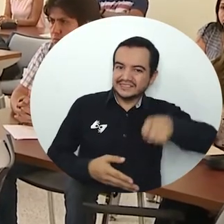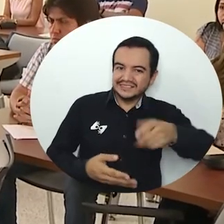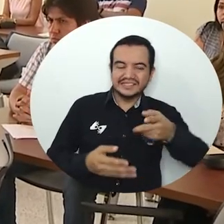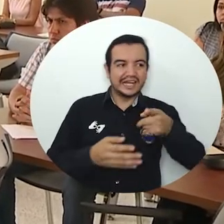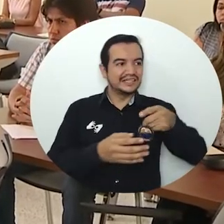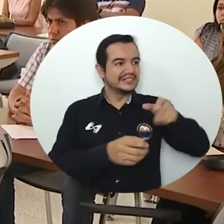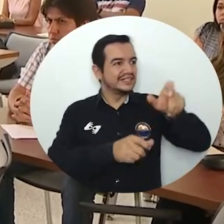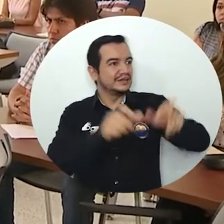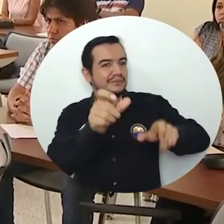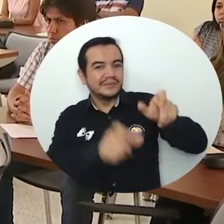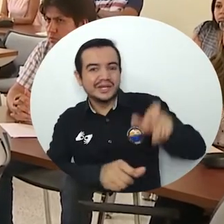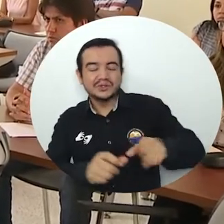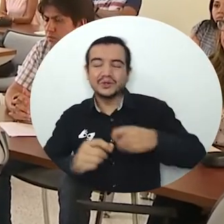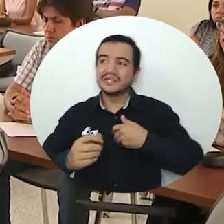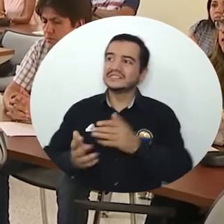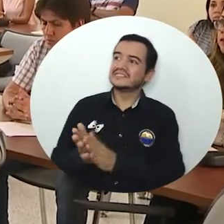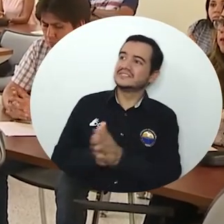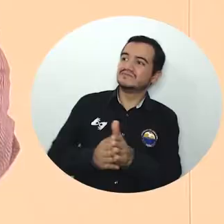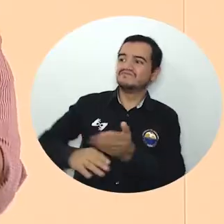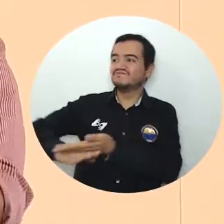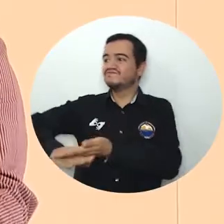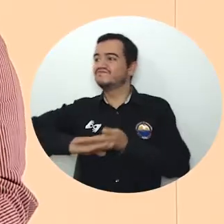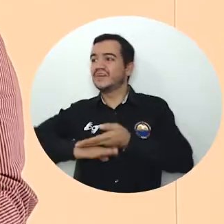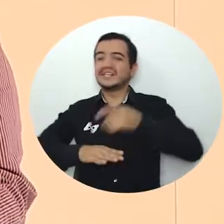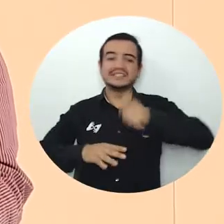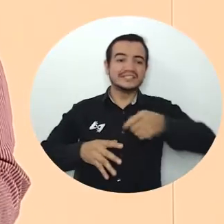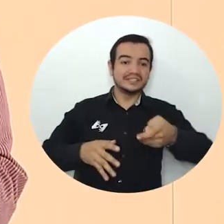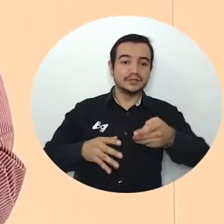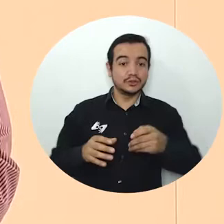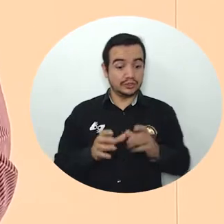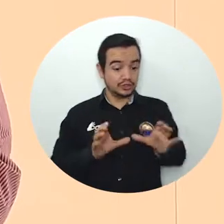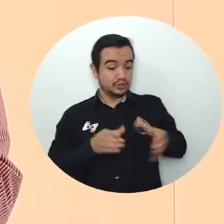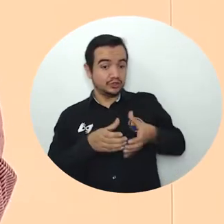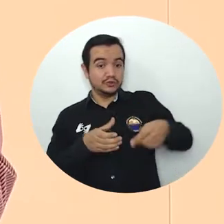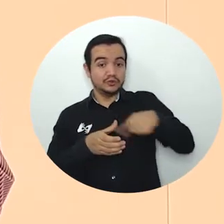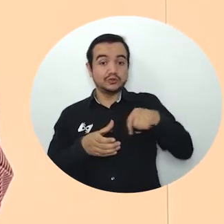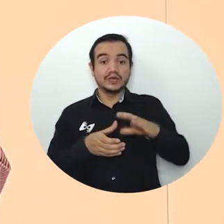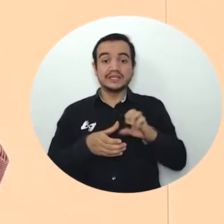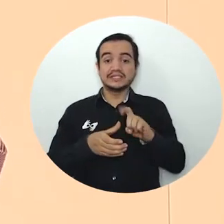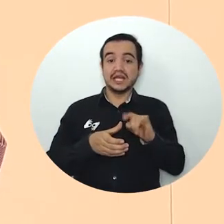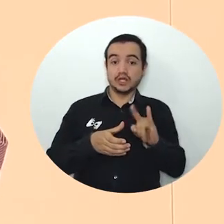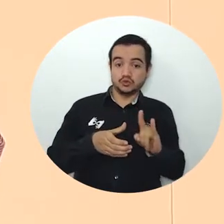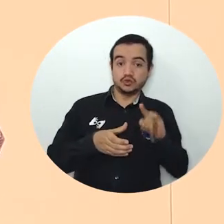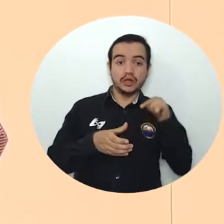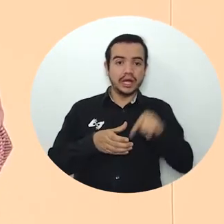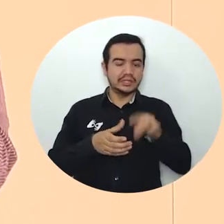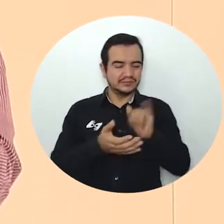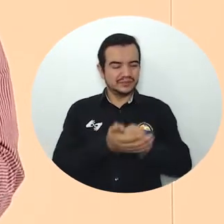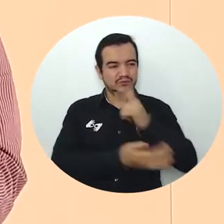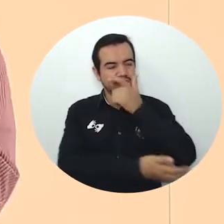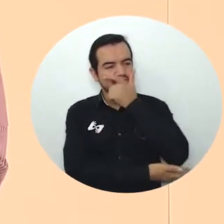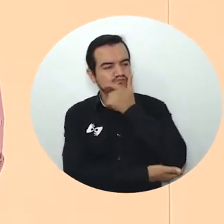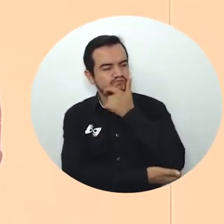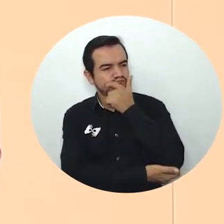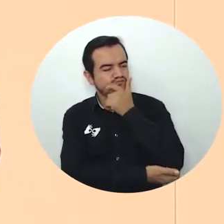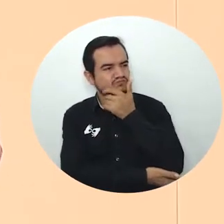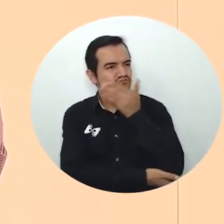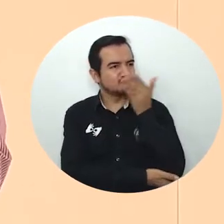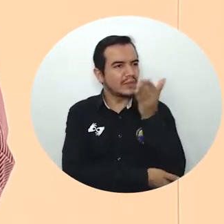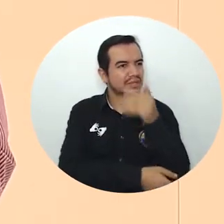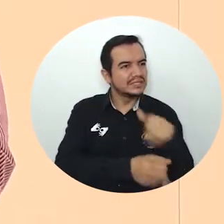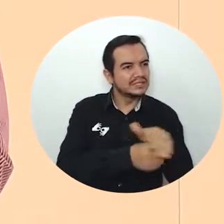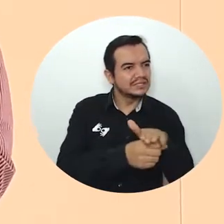necesidad de diferentes actores, de los estudiantes, que ha meritado que desde el CESU se reflexione permanentemente en aquellos